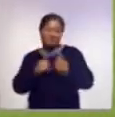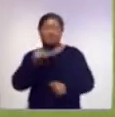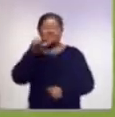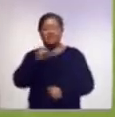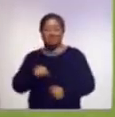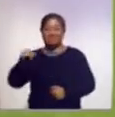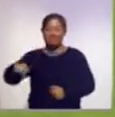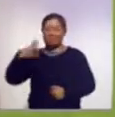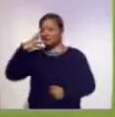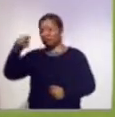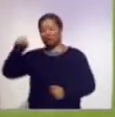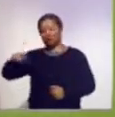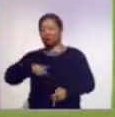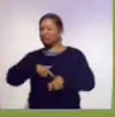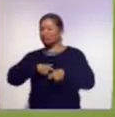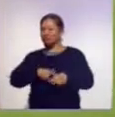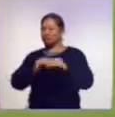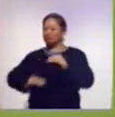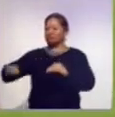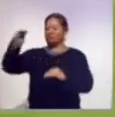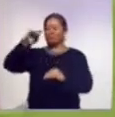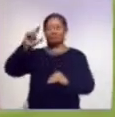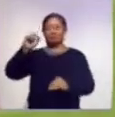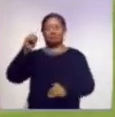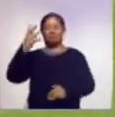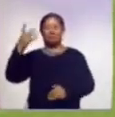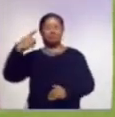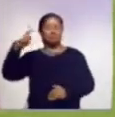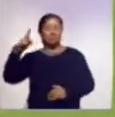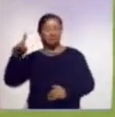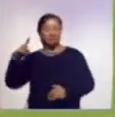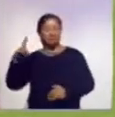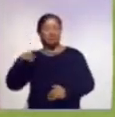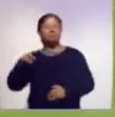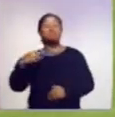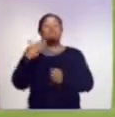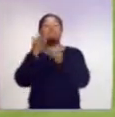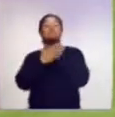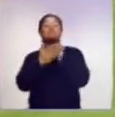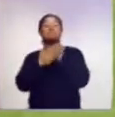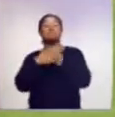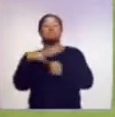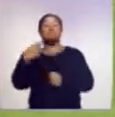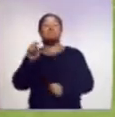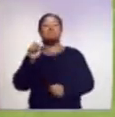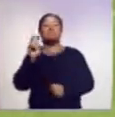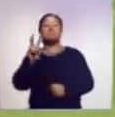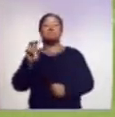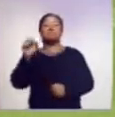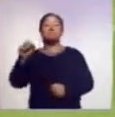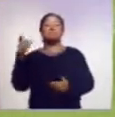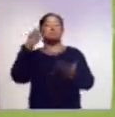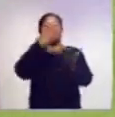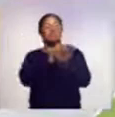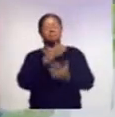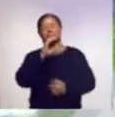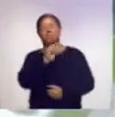se mantienen en el liderato del grupo con 24 puntos. El fin de semana próximo visitarán a Cañoneros Marina.